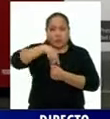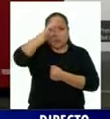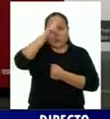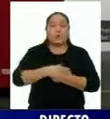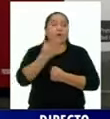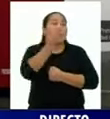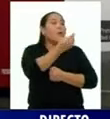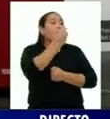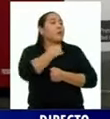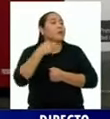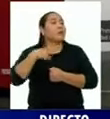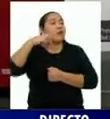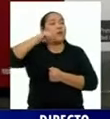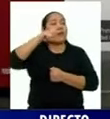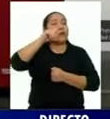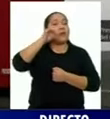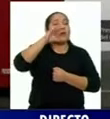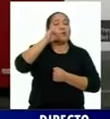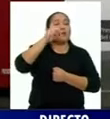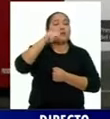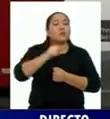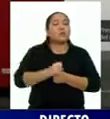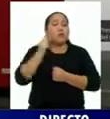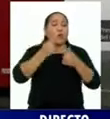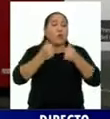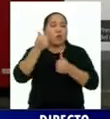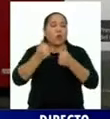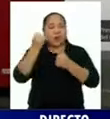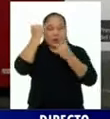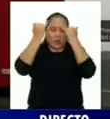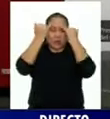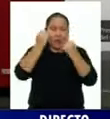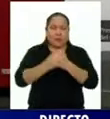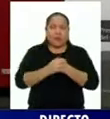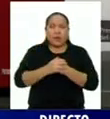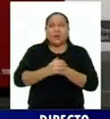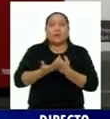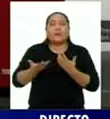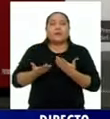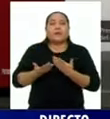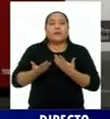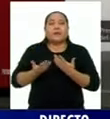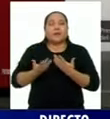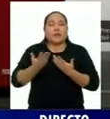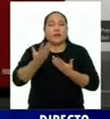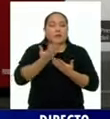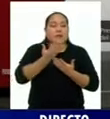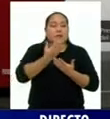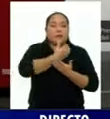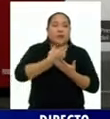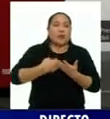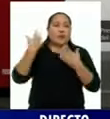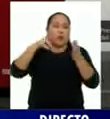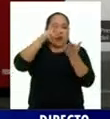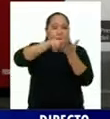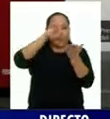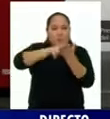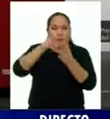ministro Palacios, primero, ¿cuál es la posición del Ejecutivo ante la autógrafa de la nueva ley de teletrabajo que fue aprobada por